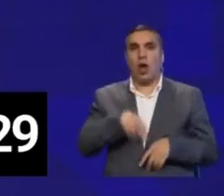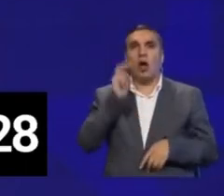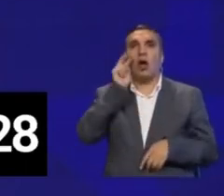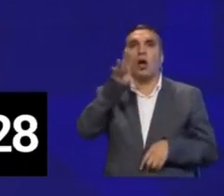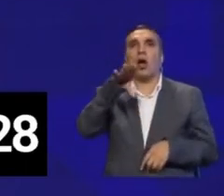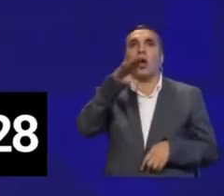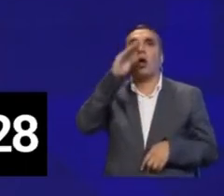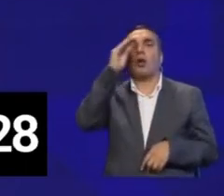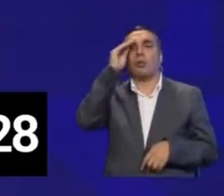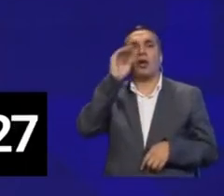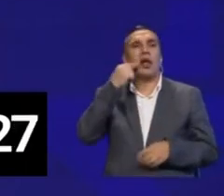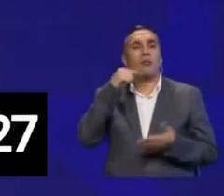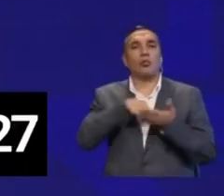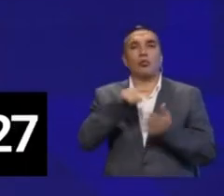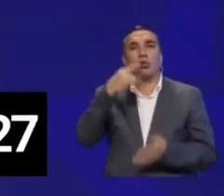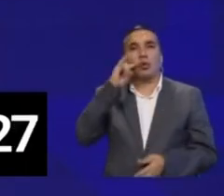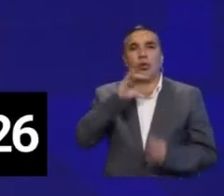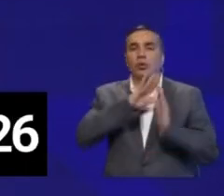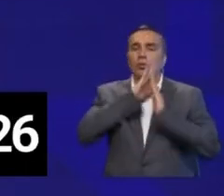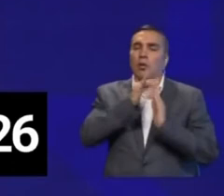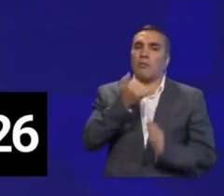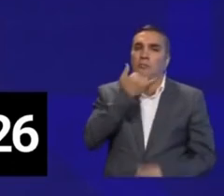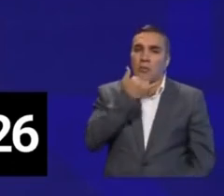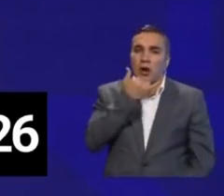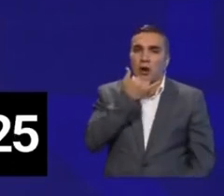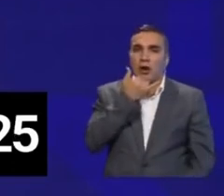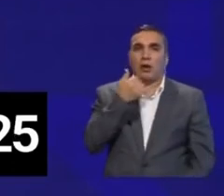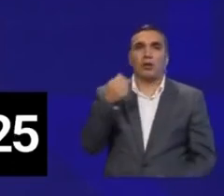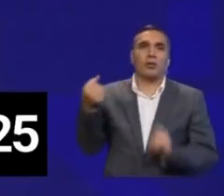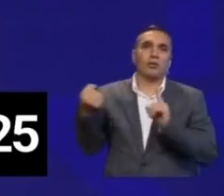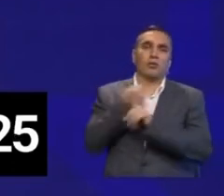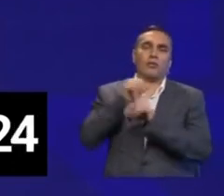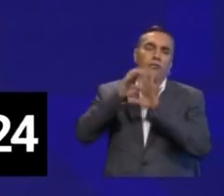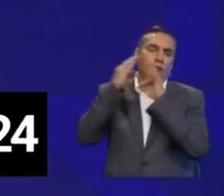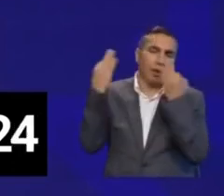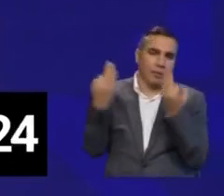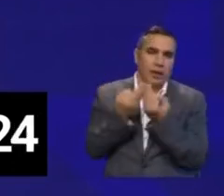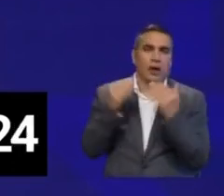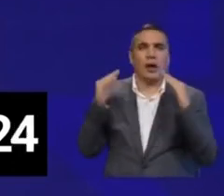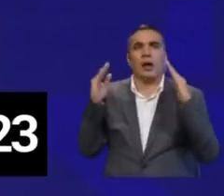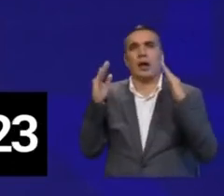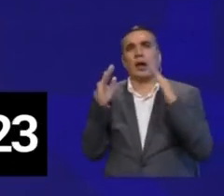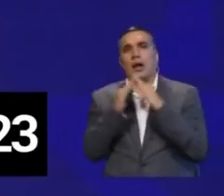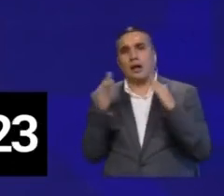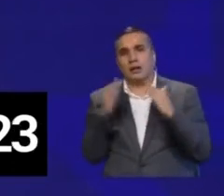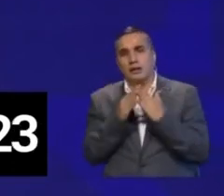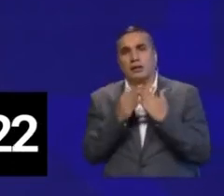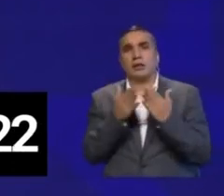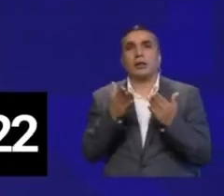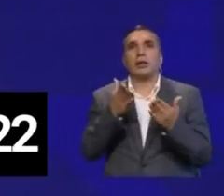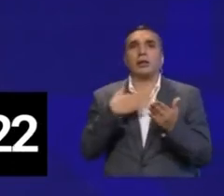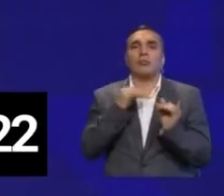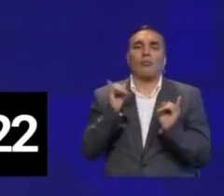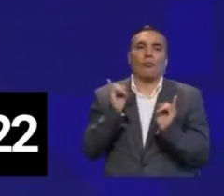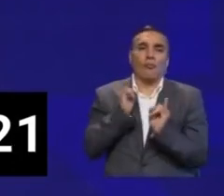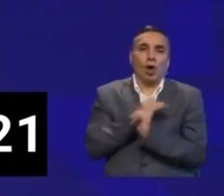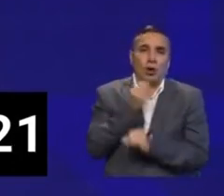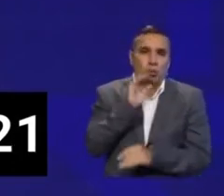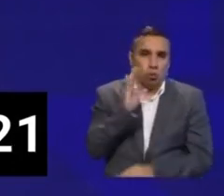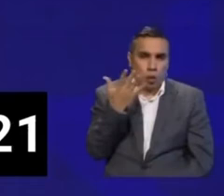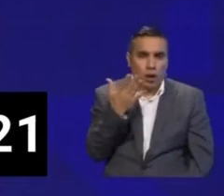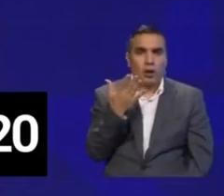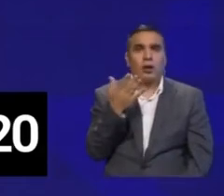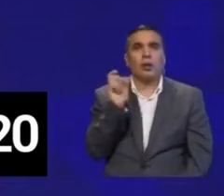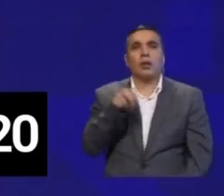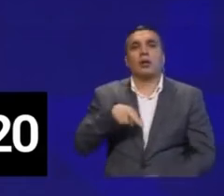niño que durmió mal, que tiene violencia familiar en la casa, que está desnutrido, que